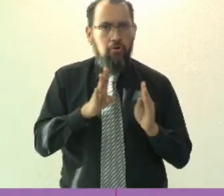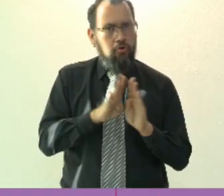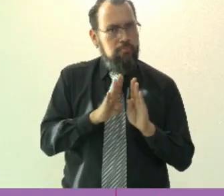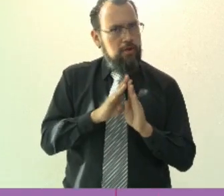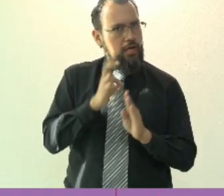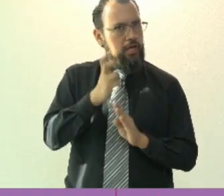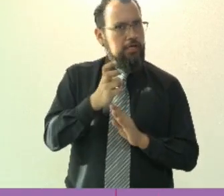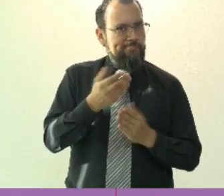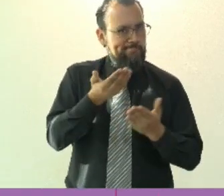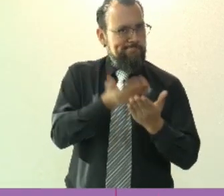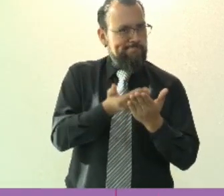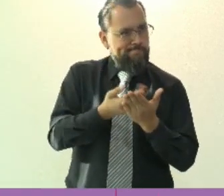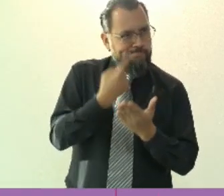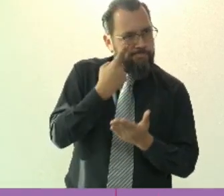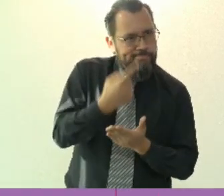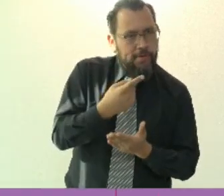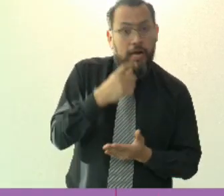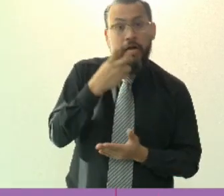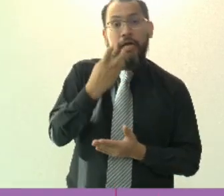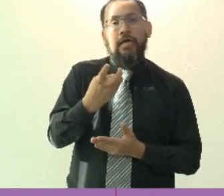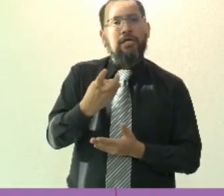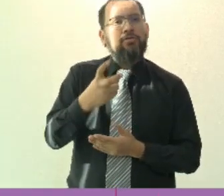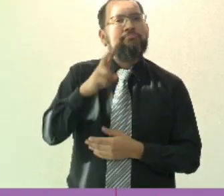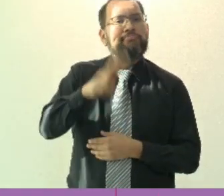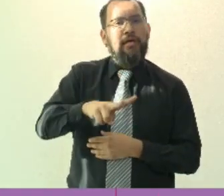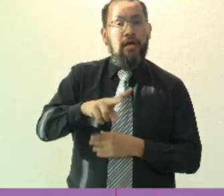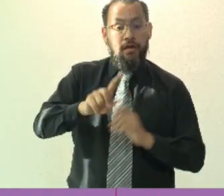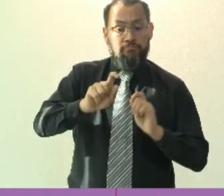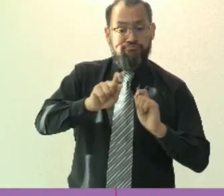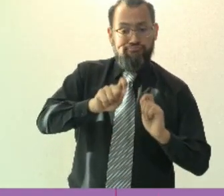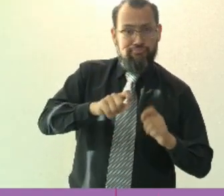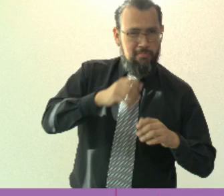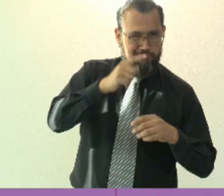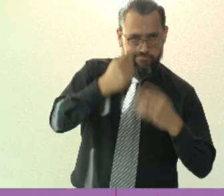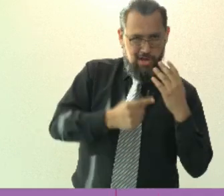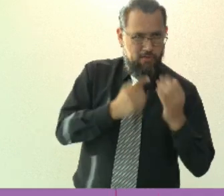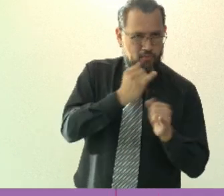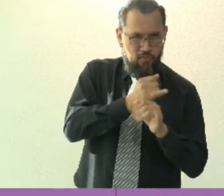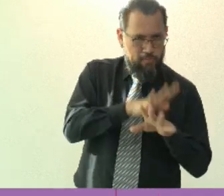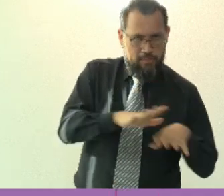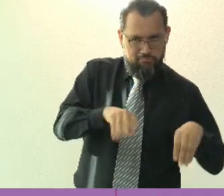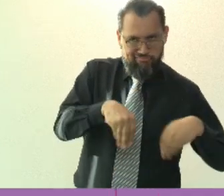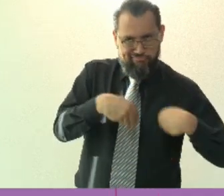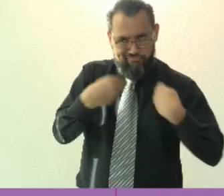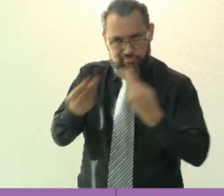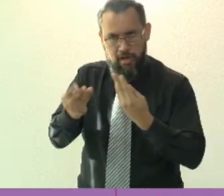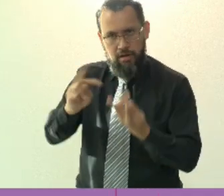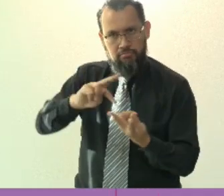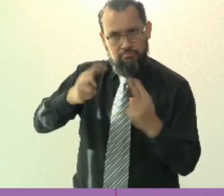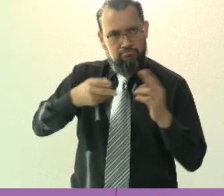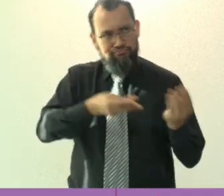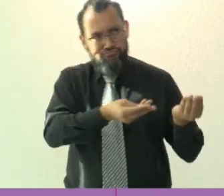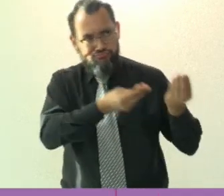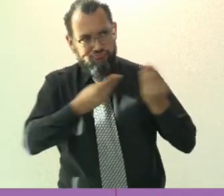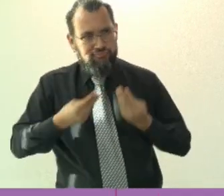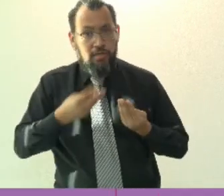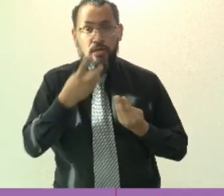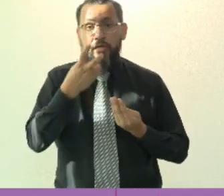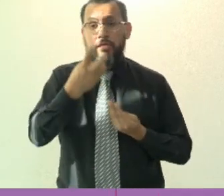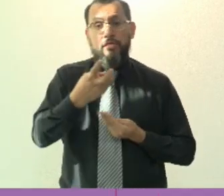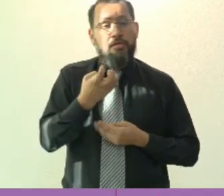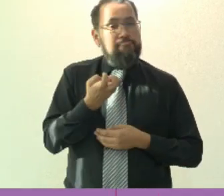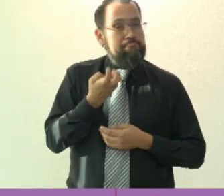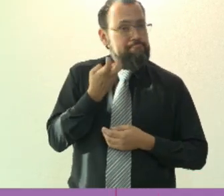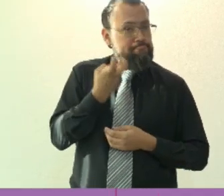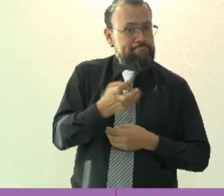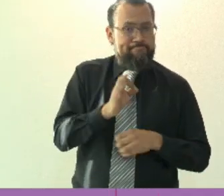de rendición de cuentas. De hecho, el ejercicio de la entrega-recepción ya ha quedado muy connotado como un ejercicio de